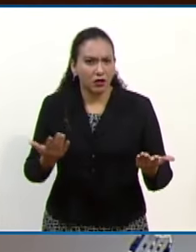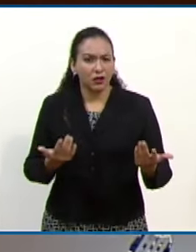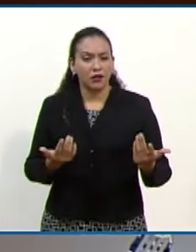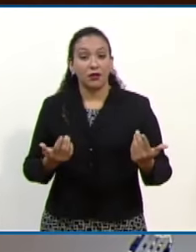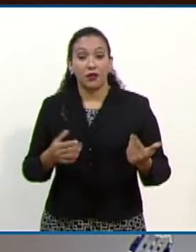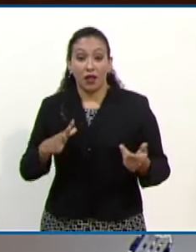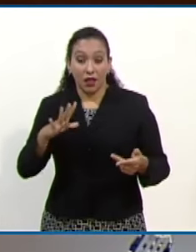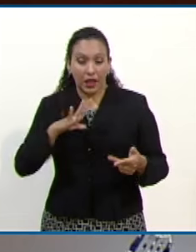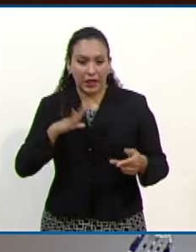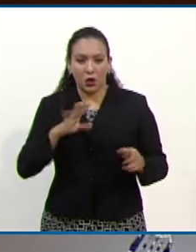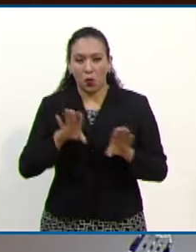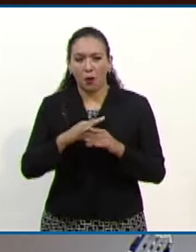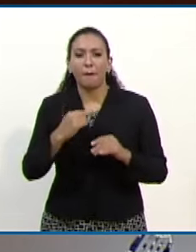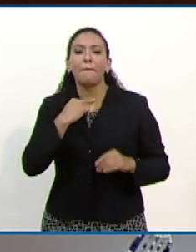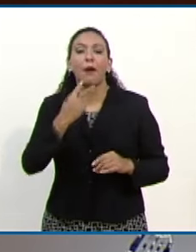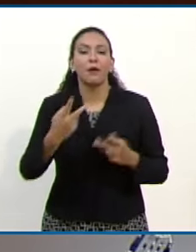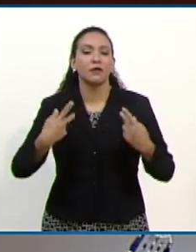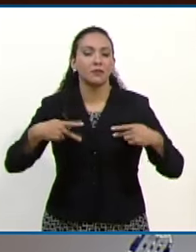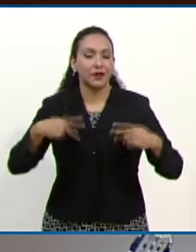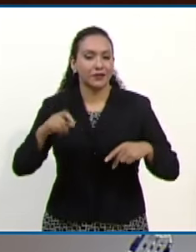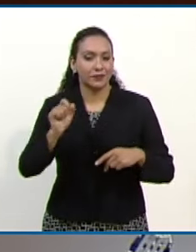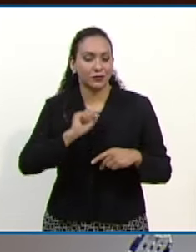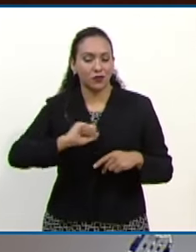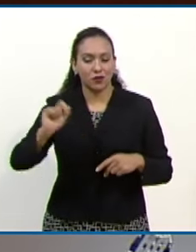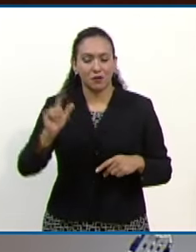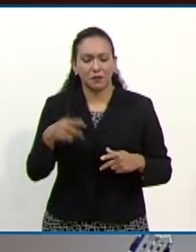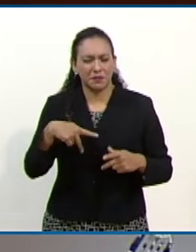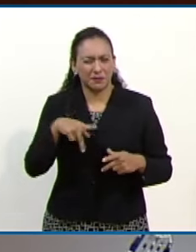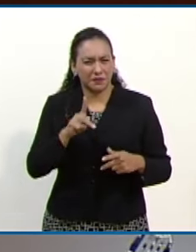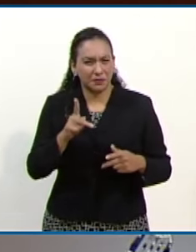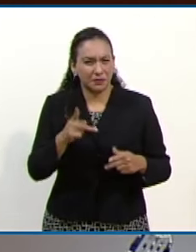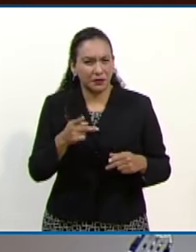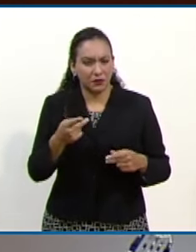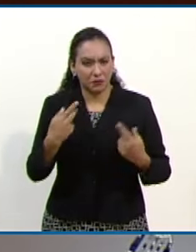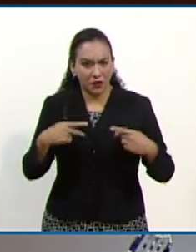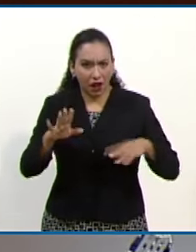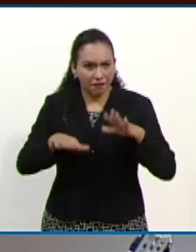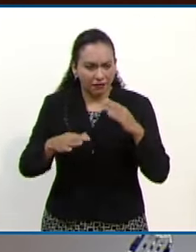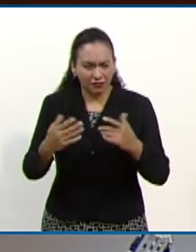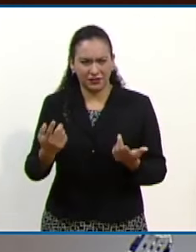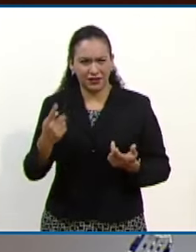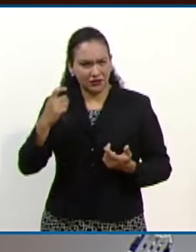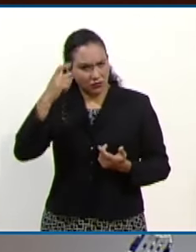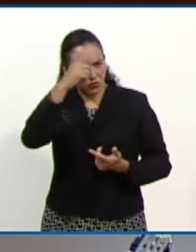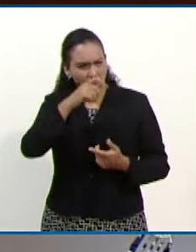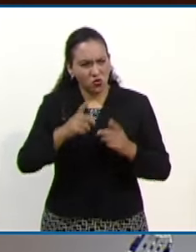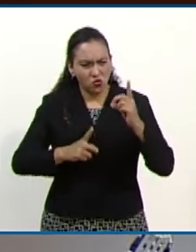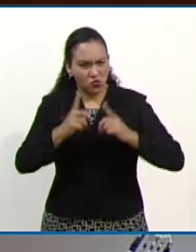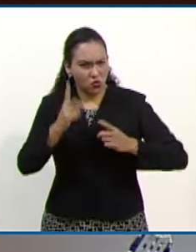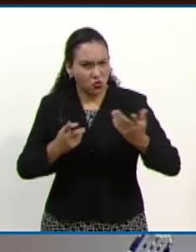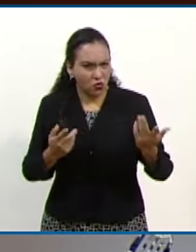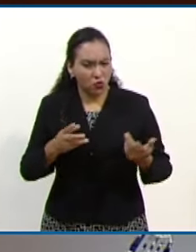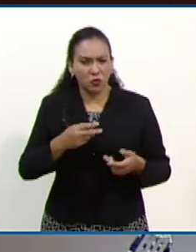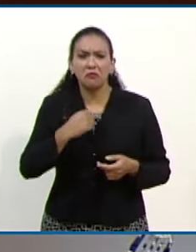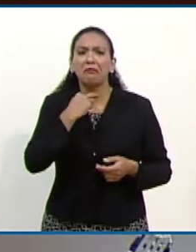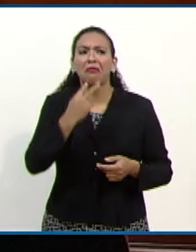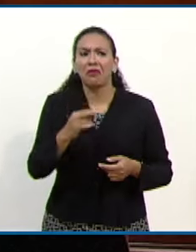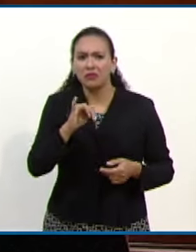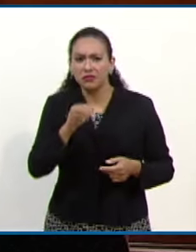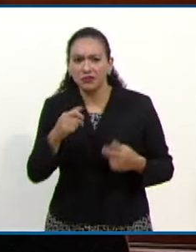resultan relevantes y el propósito es evitar que el público sea engañado. También invalidó las normas que